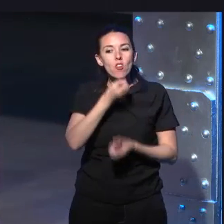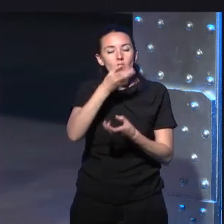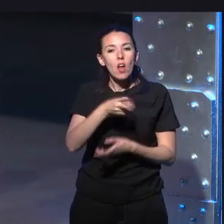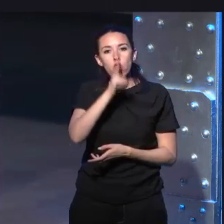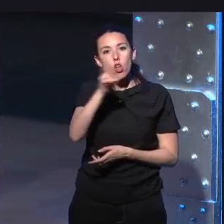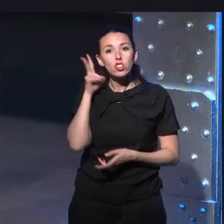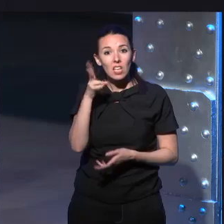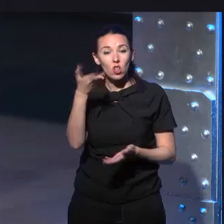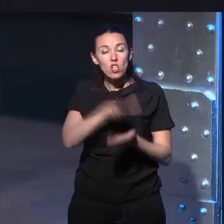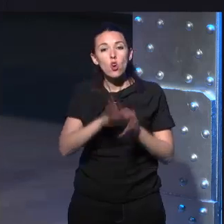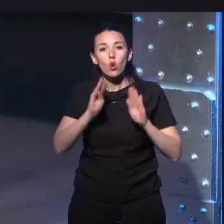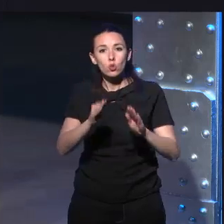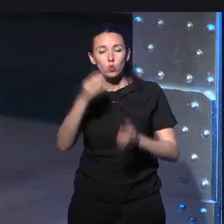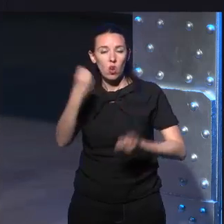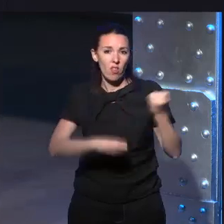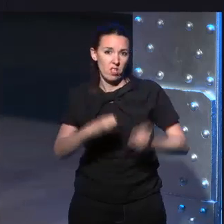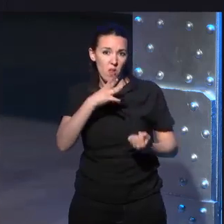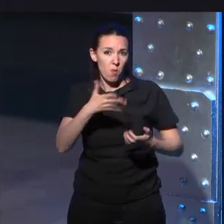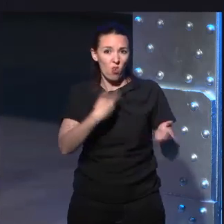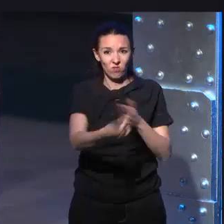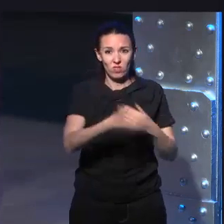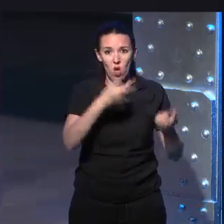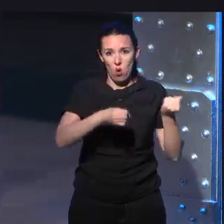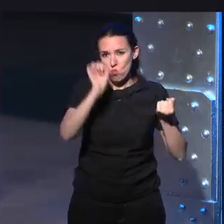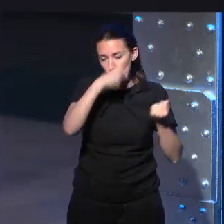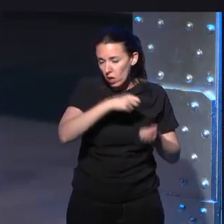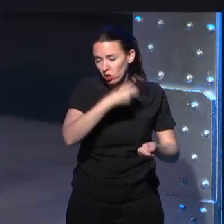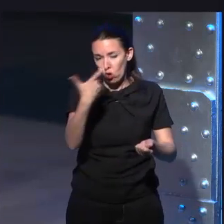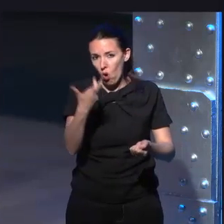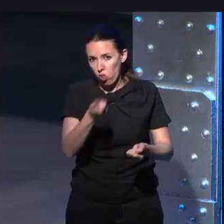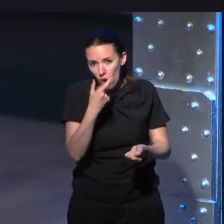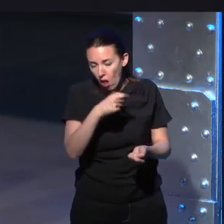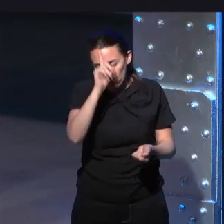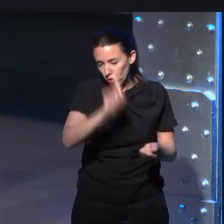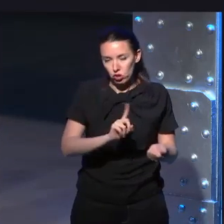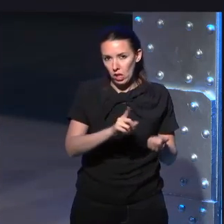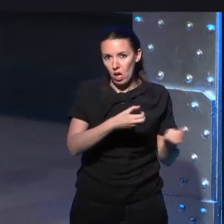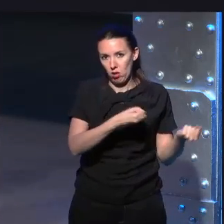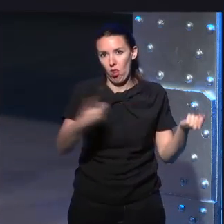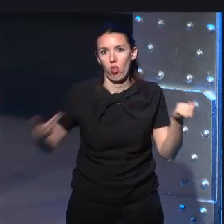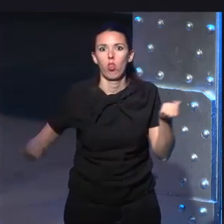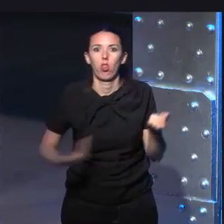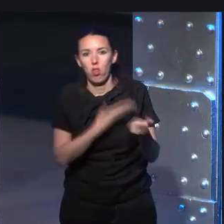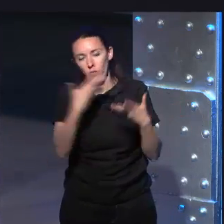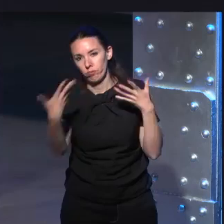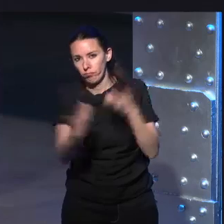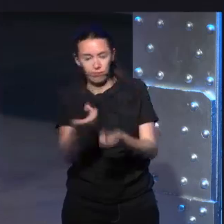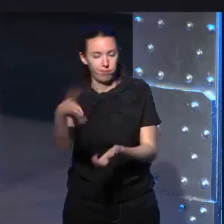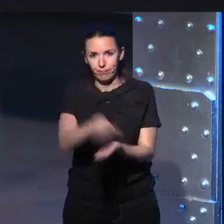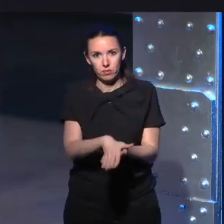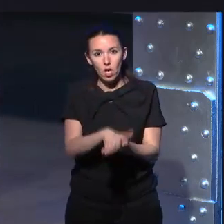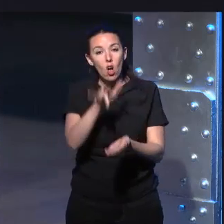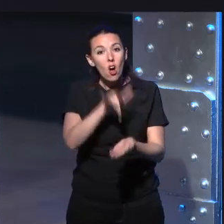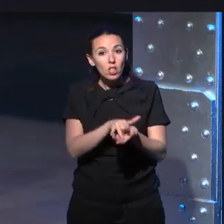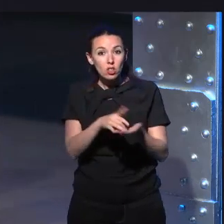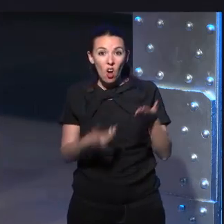su hijo murió en un accidente provocado por un conductor que iba borracho o drogado, no sé qué, que leyó un reportaje hace unos días en el